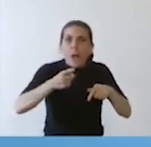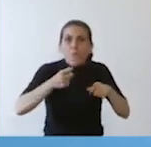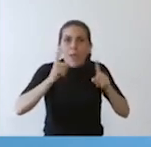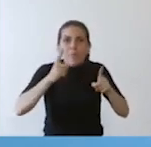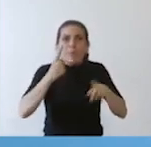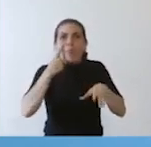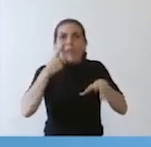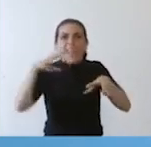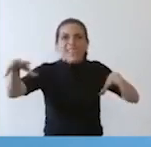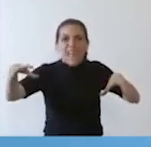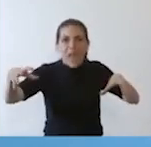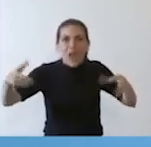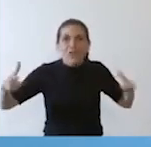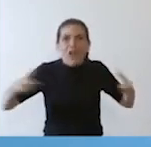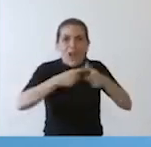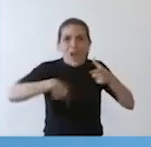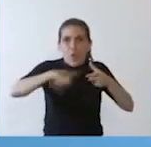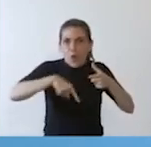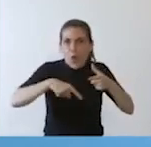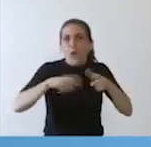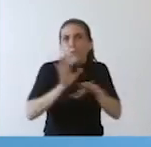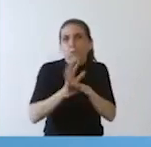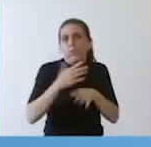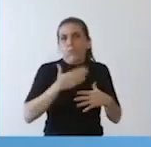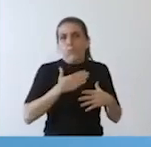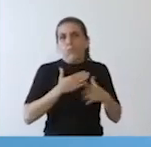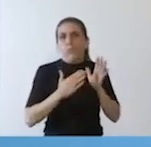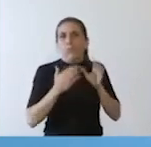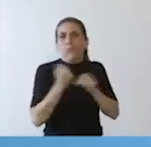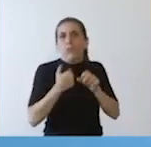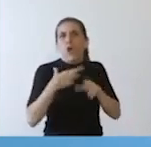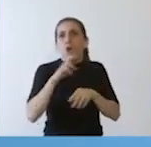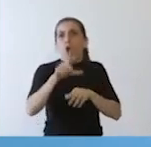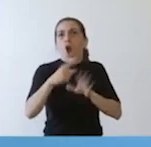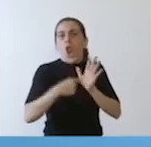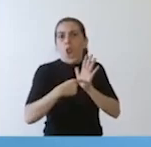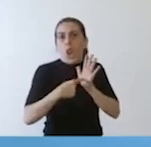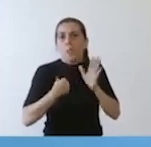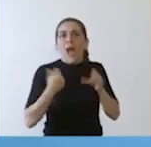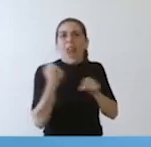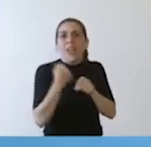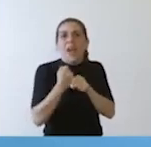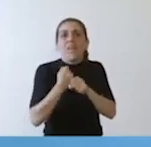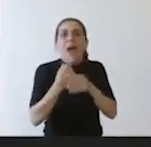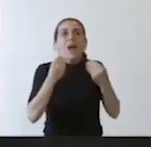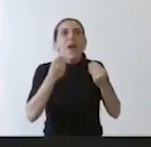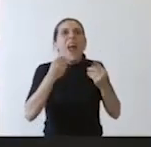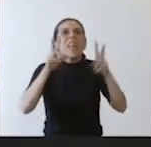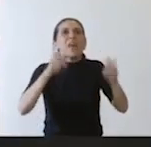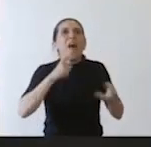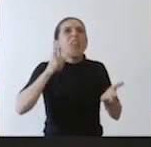ese es el rol que se espera que podamos cumplir con los niveles de decisión más altos.